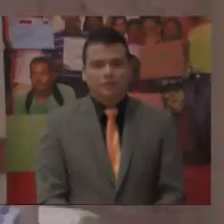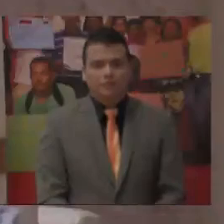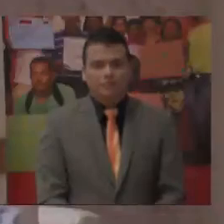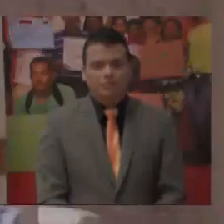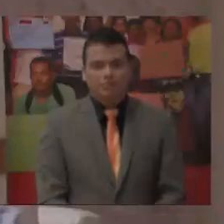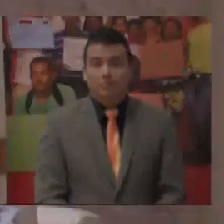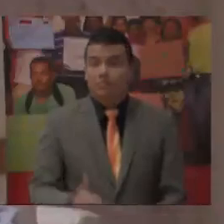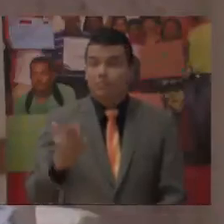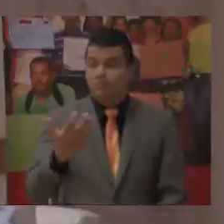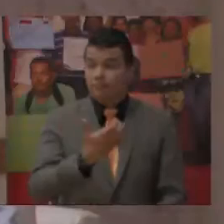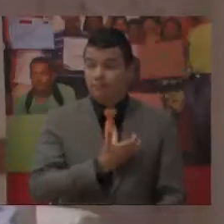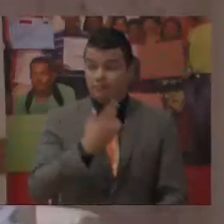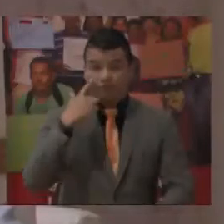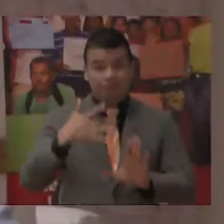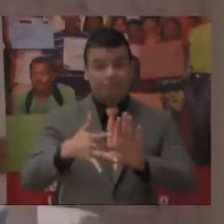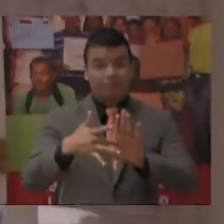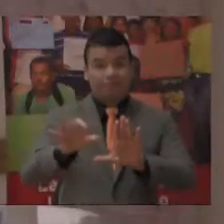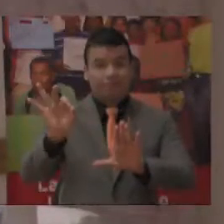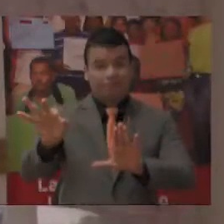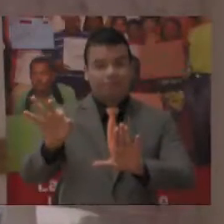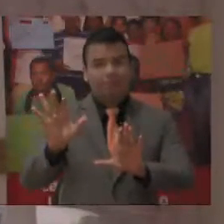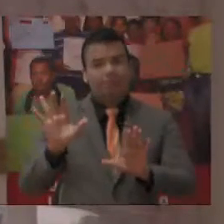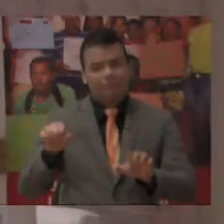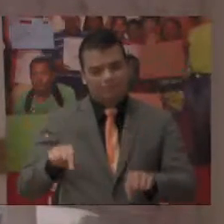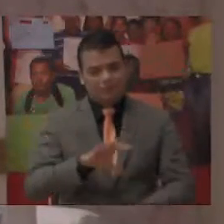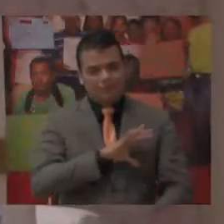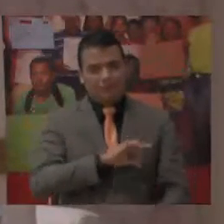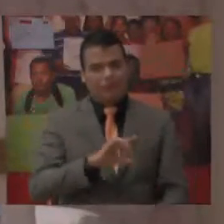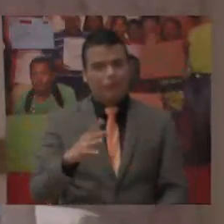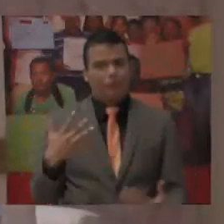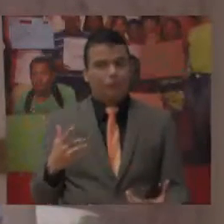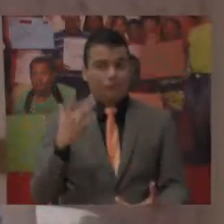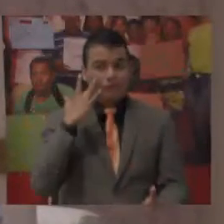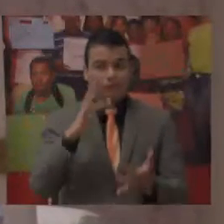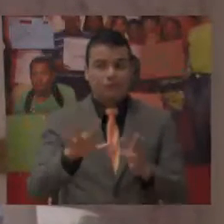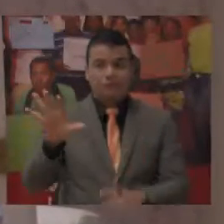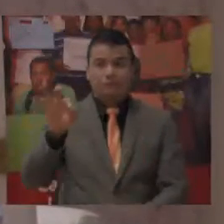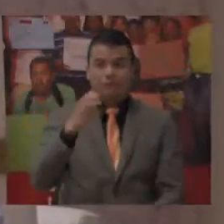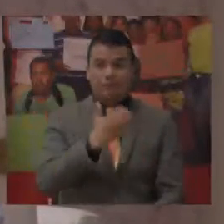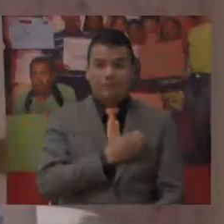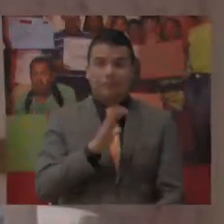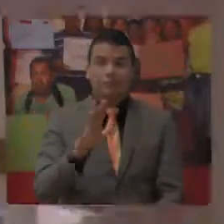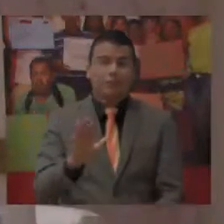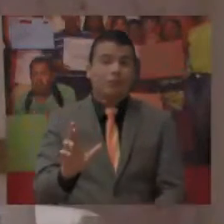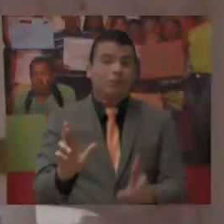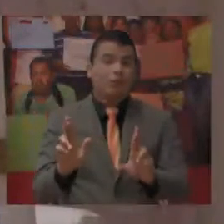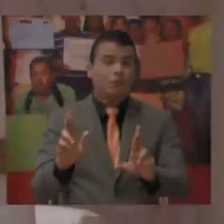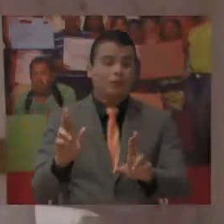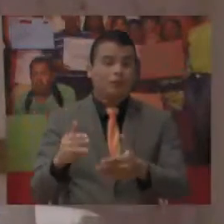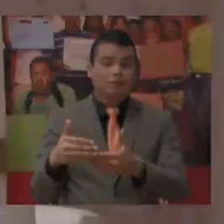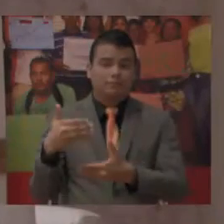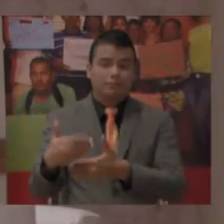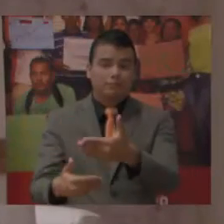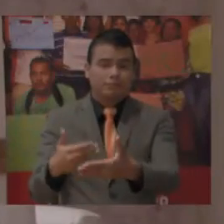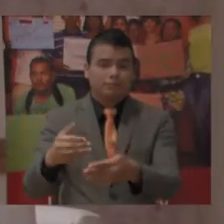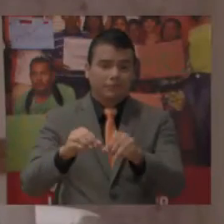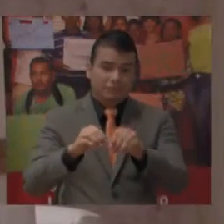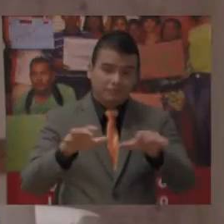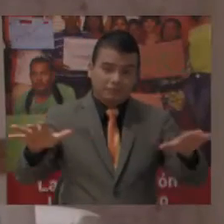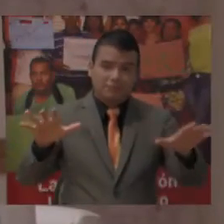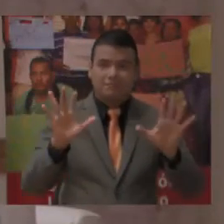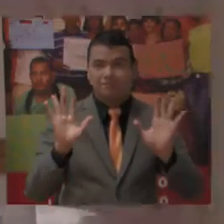Pues, alcalde, usted es un ejemplo. Afortunada Cali tenerlo aquí y ojalá podamos entender esos mensajes que usted